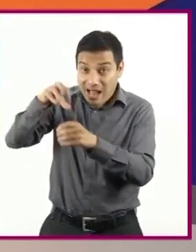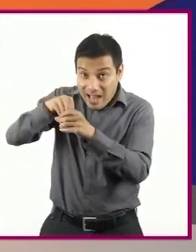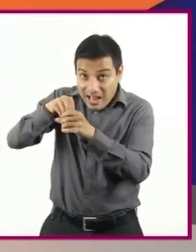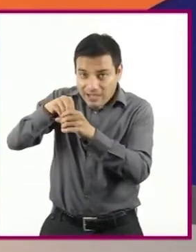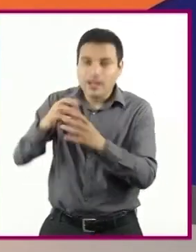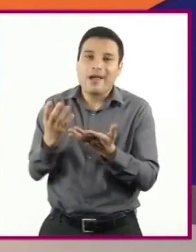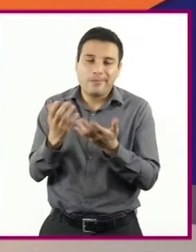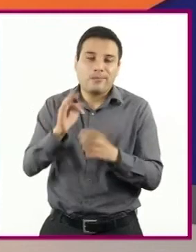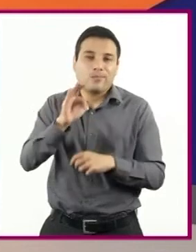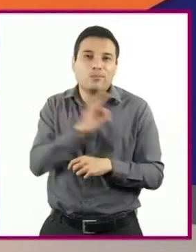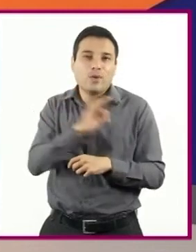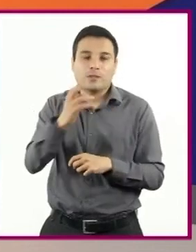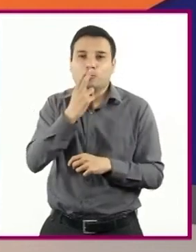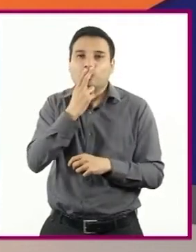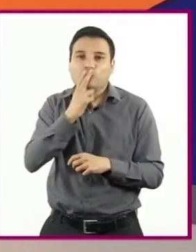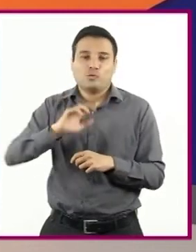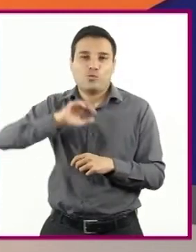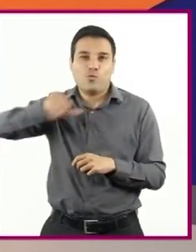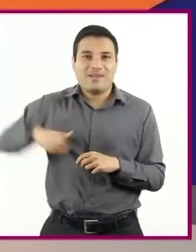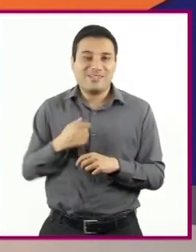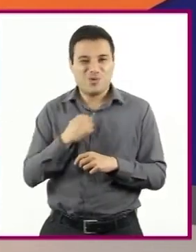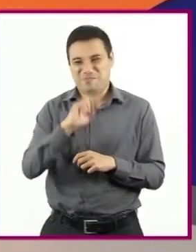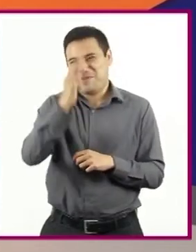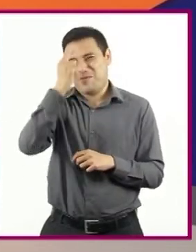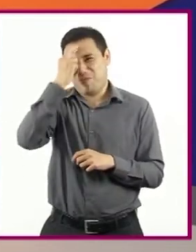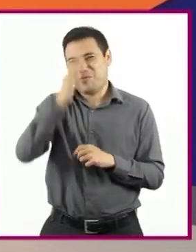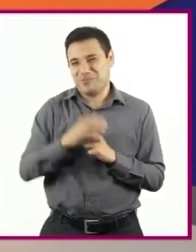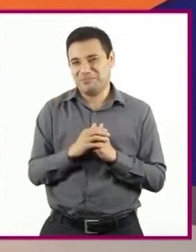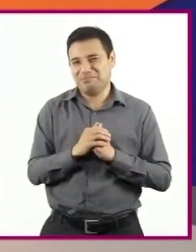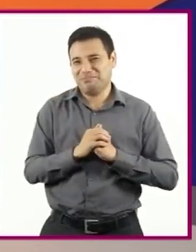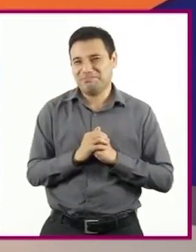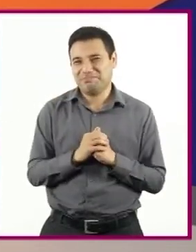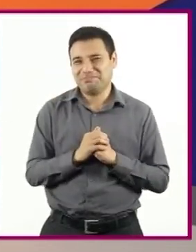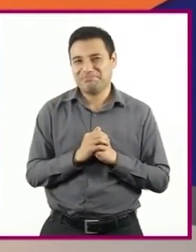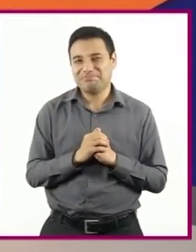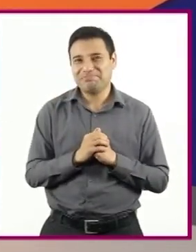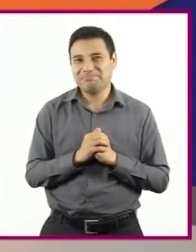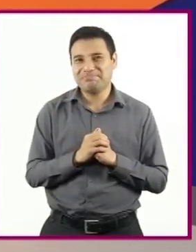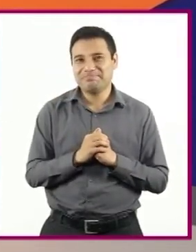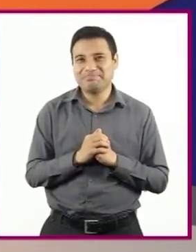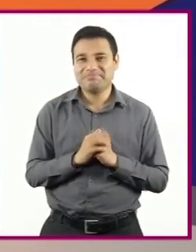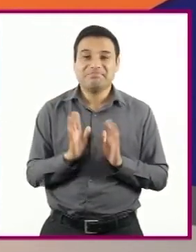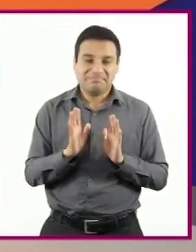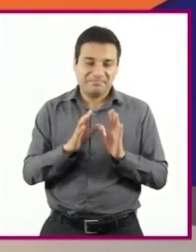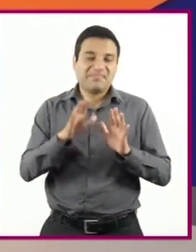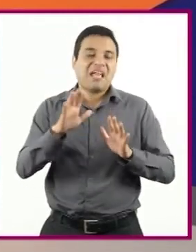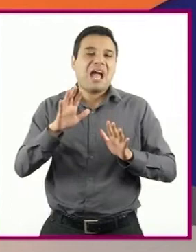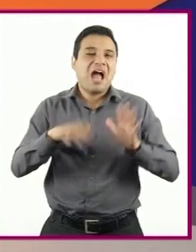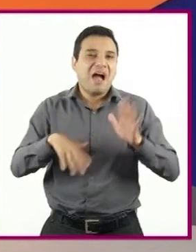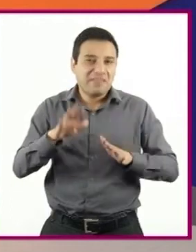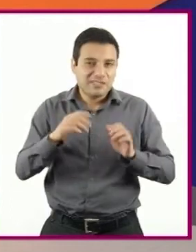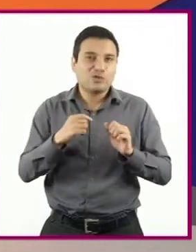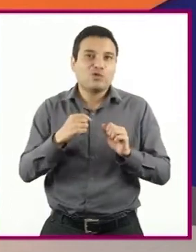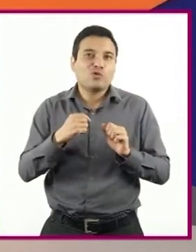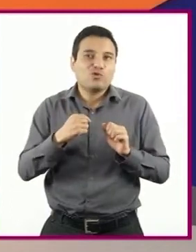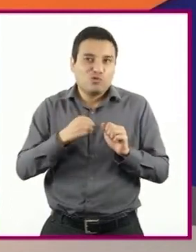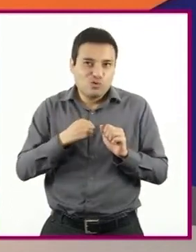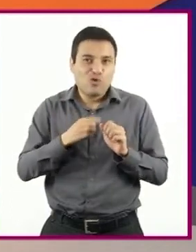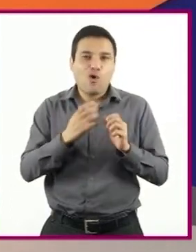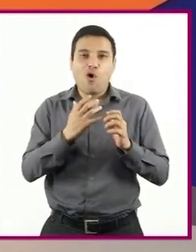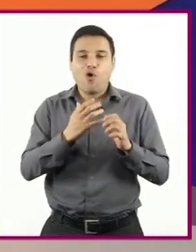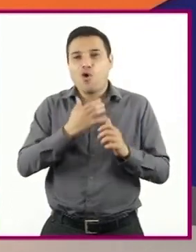de nuestra sociedad. En lo personal recurro mucho a dichos y refranes para expresarme. En algunos momentos también he recurrido a los